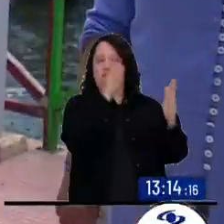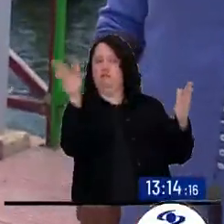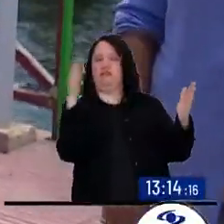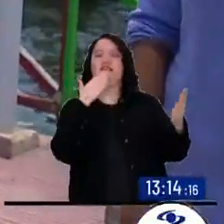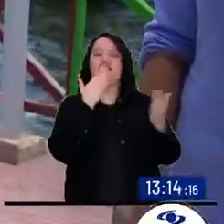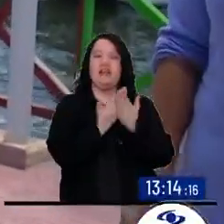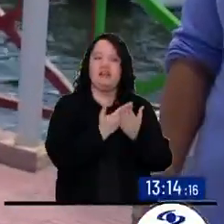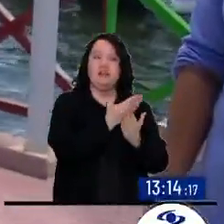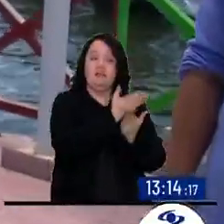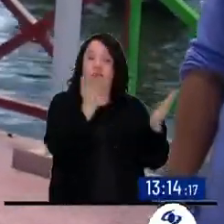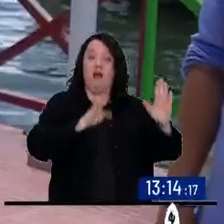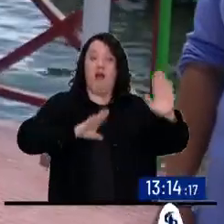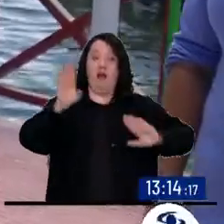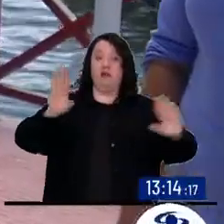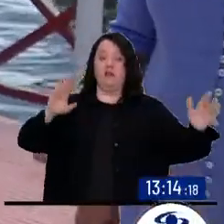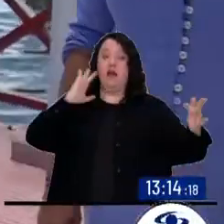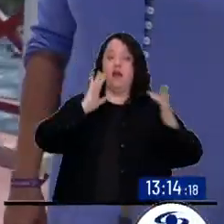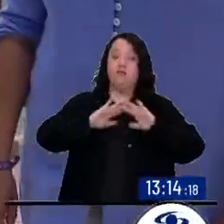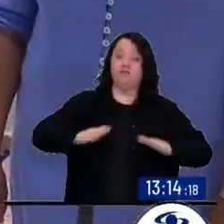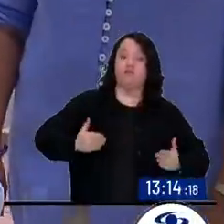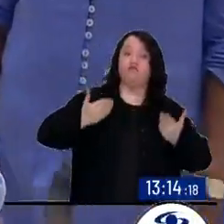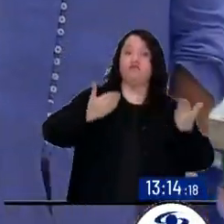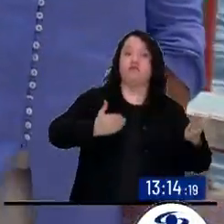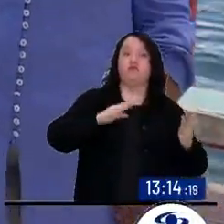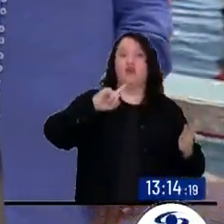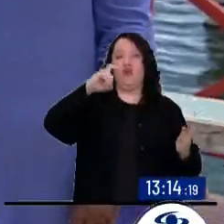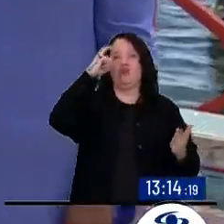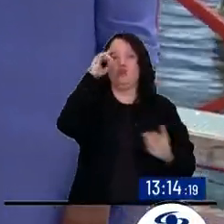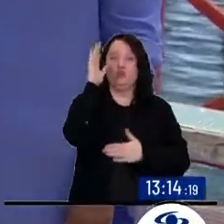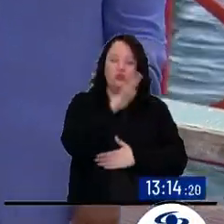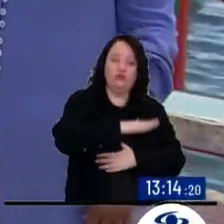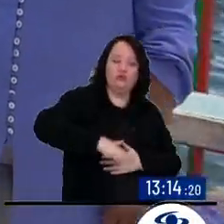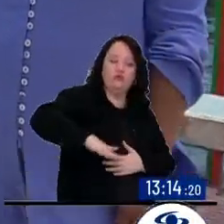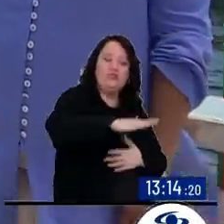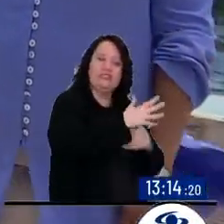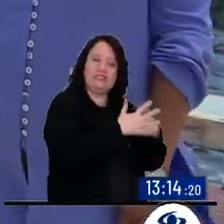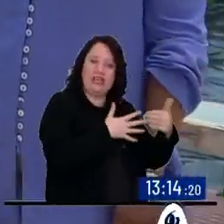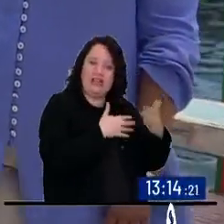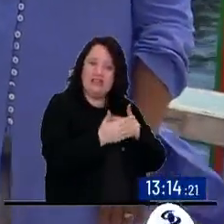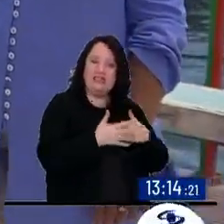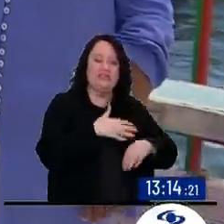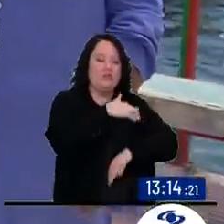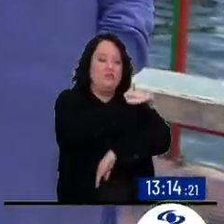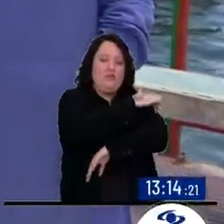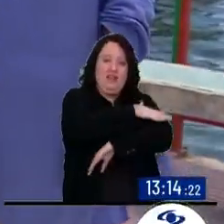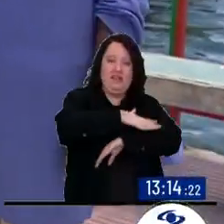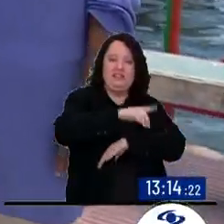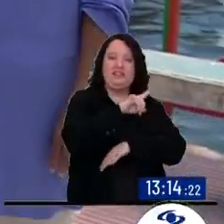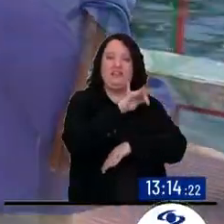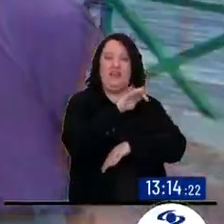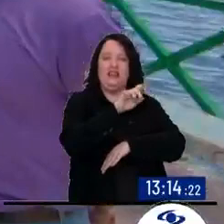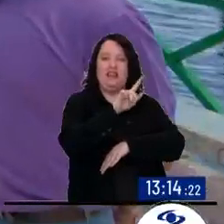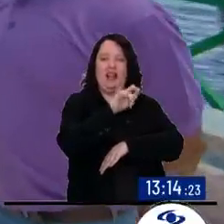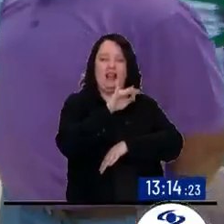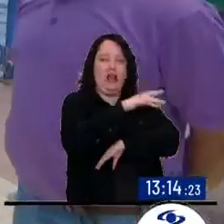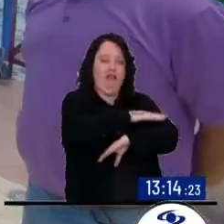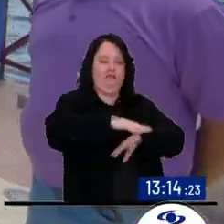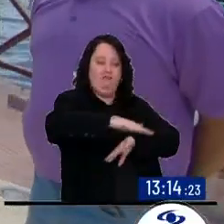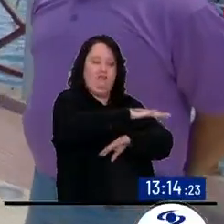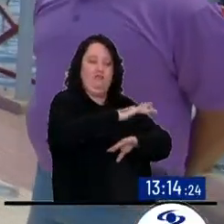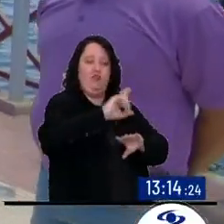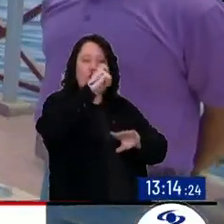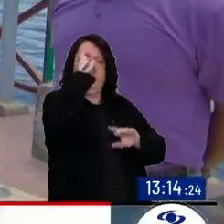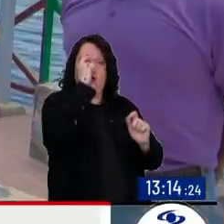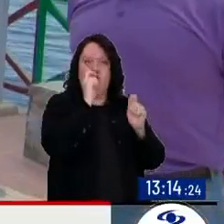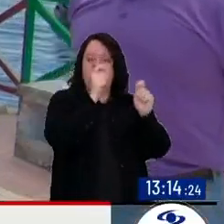los candidatos aspirantes a ocupar la gobernación de San Andrés, Providencia y Santa Catalina. Y estuvieron aquí en